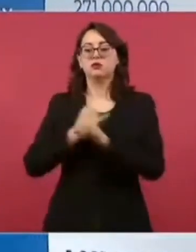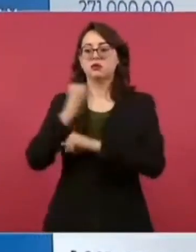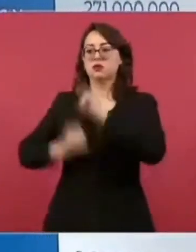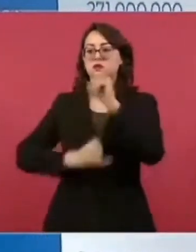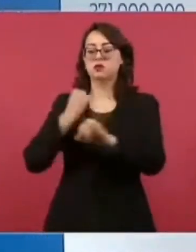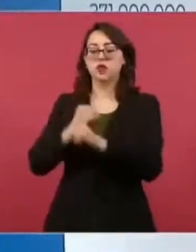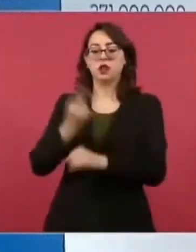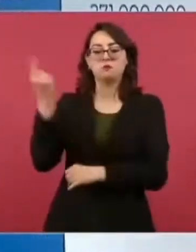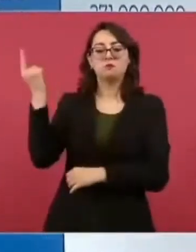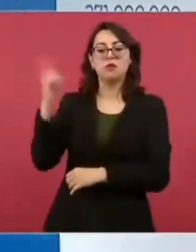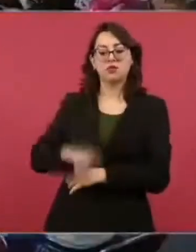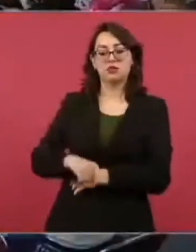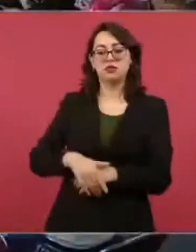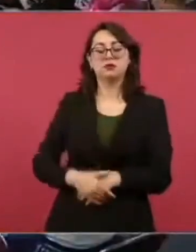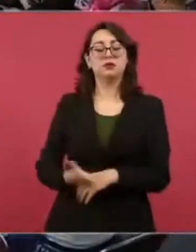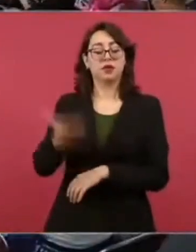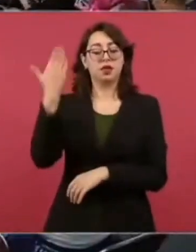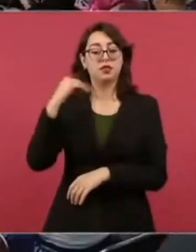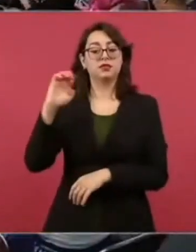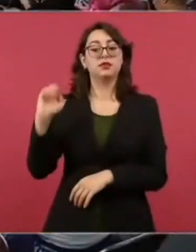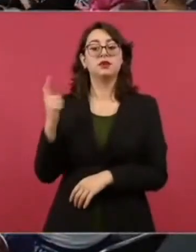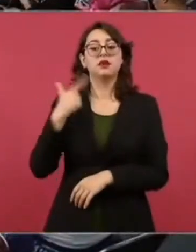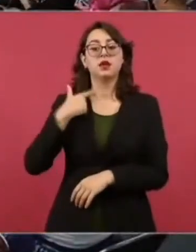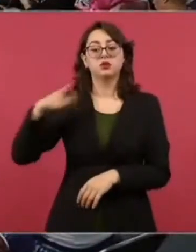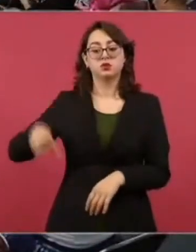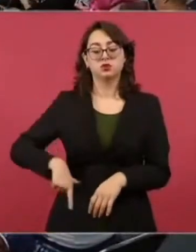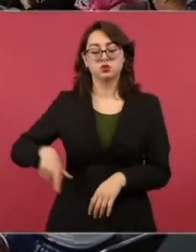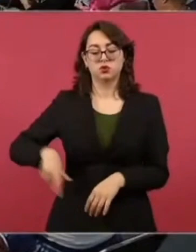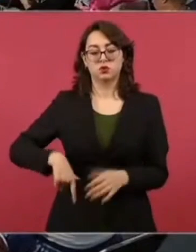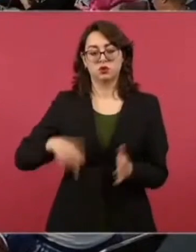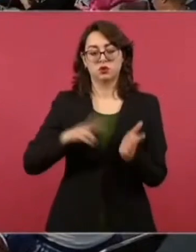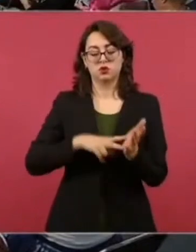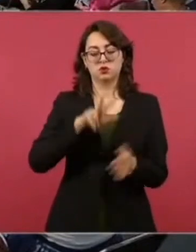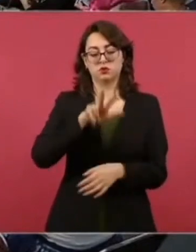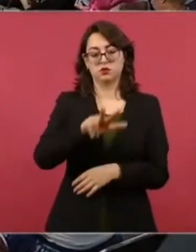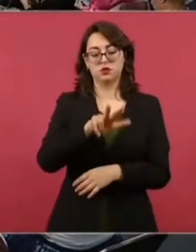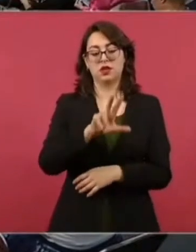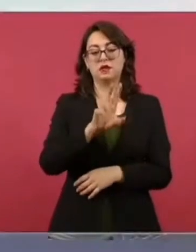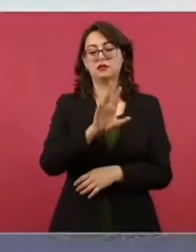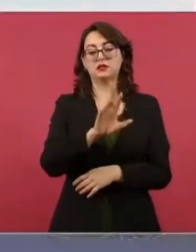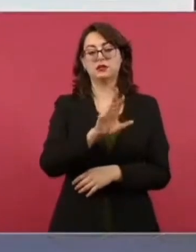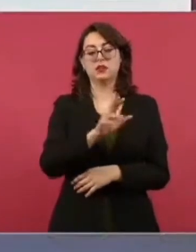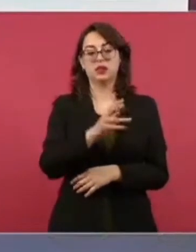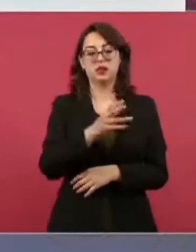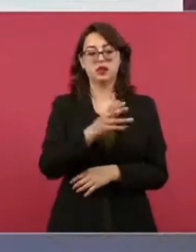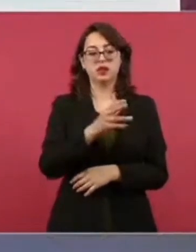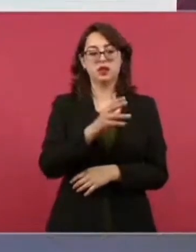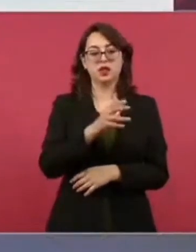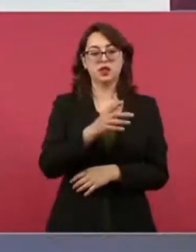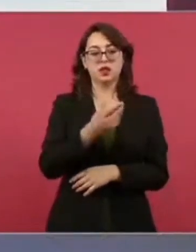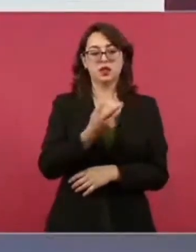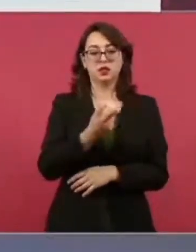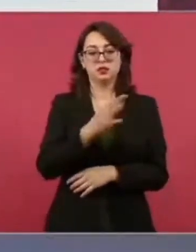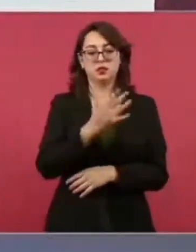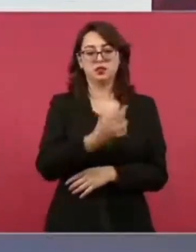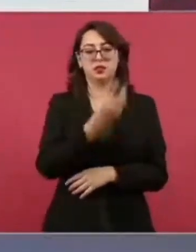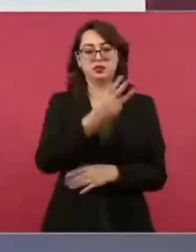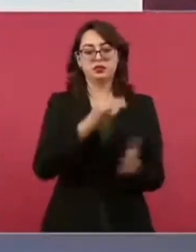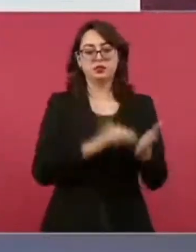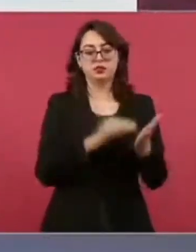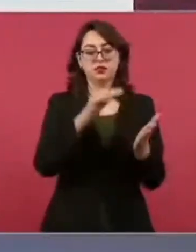millones el 1931 en el veinte 284